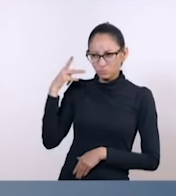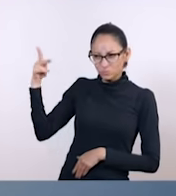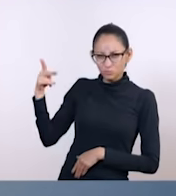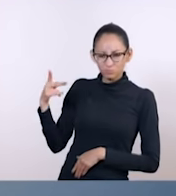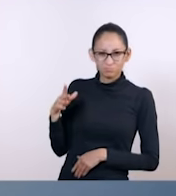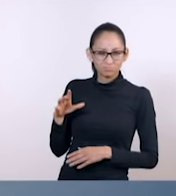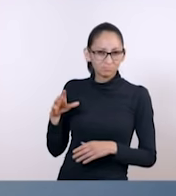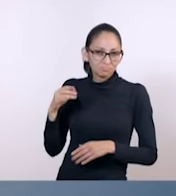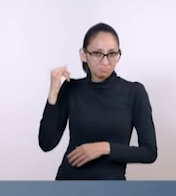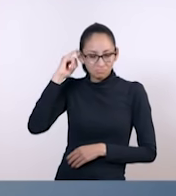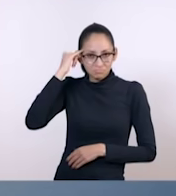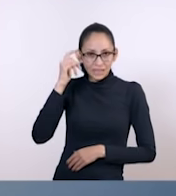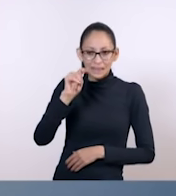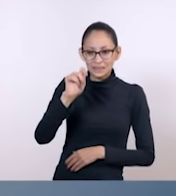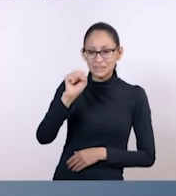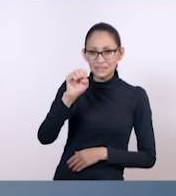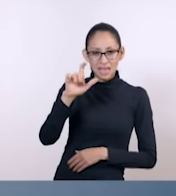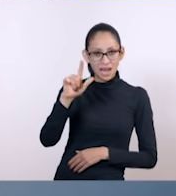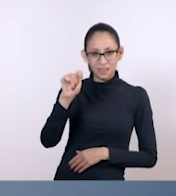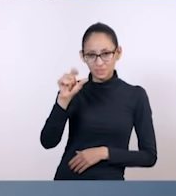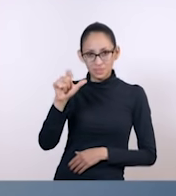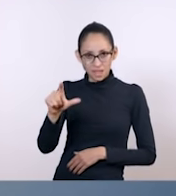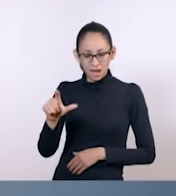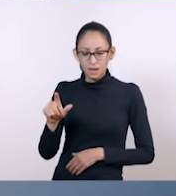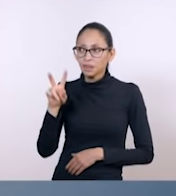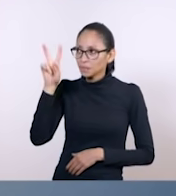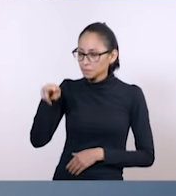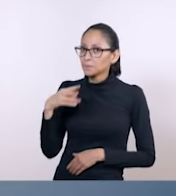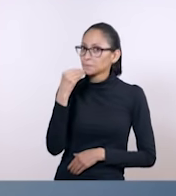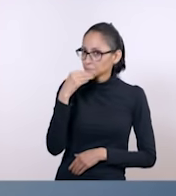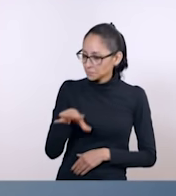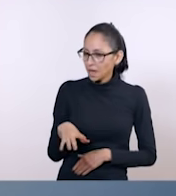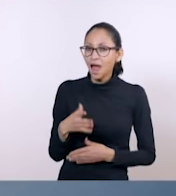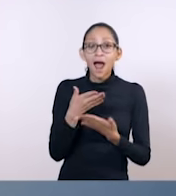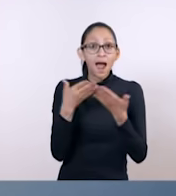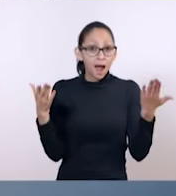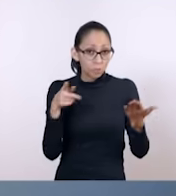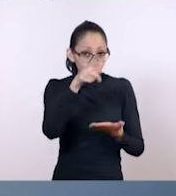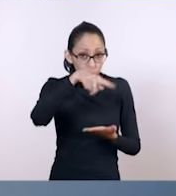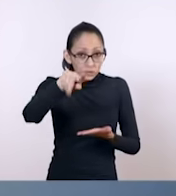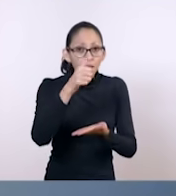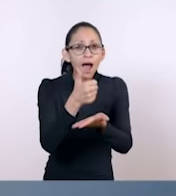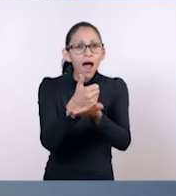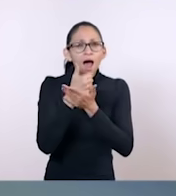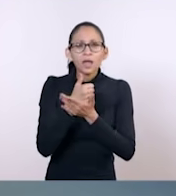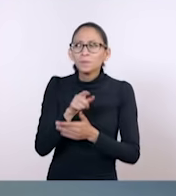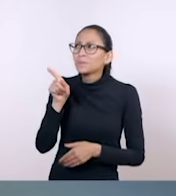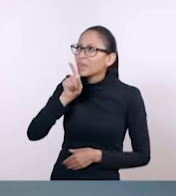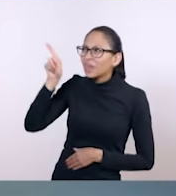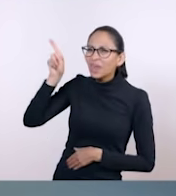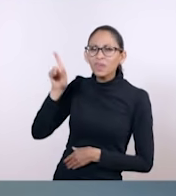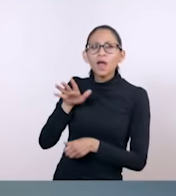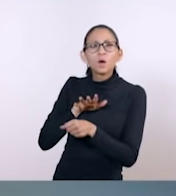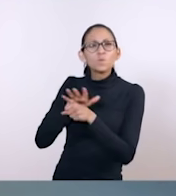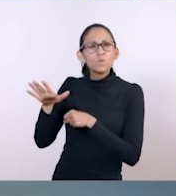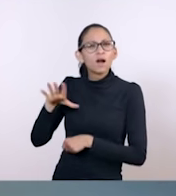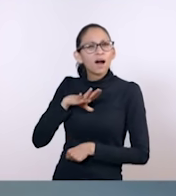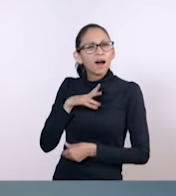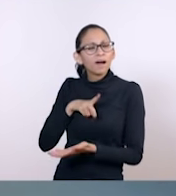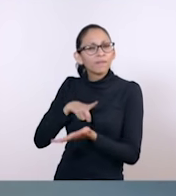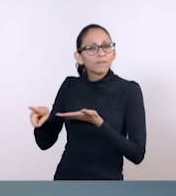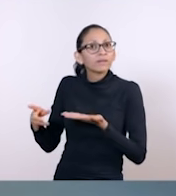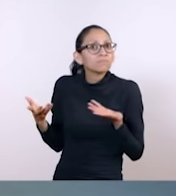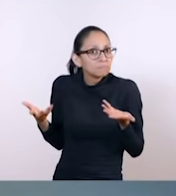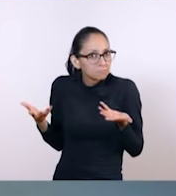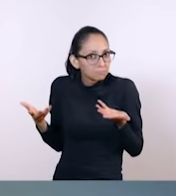Fue muy interesante y enriquecedor. Ajá. Ahora ayúdenme a pensar y reconocer los derechos de Ana Gabriela y